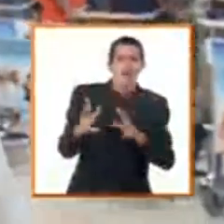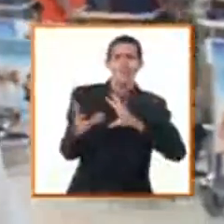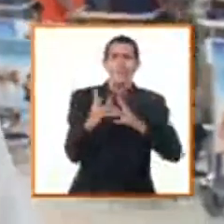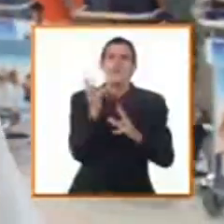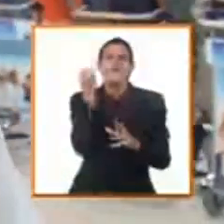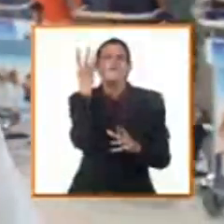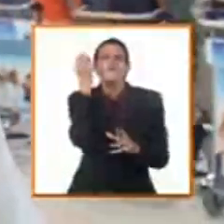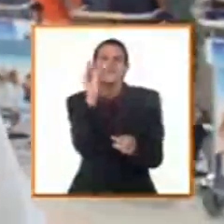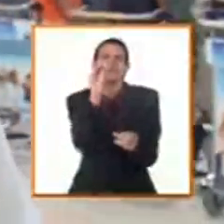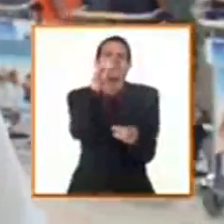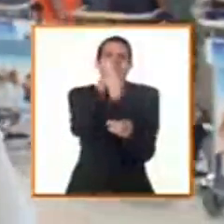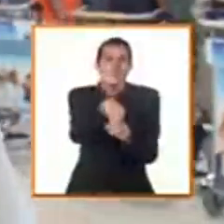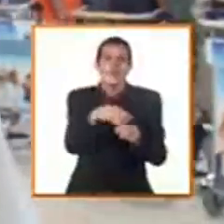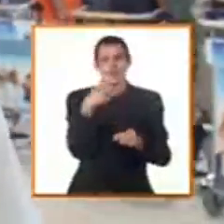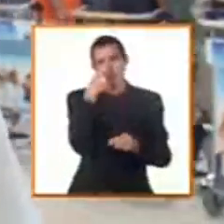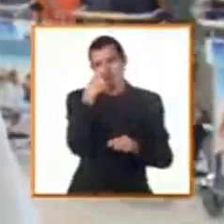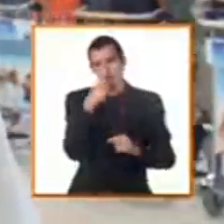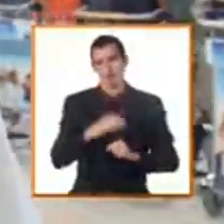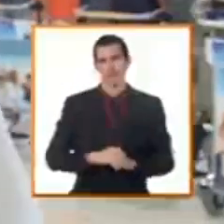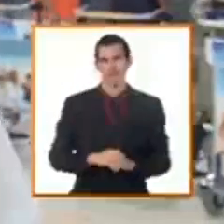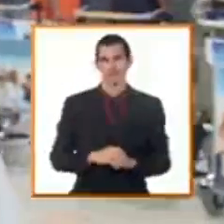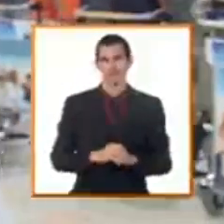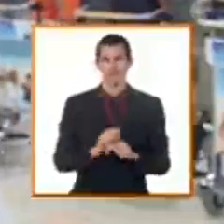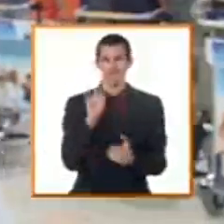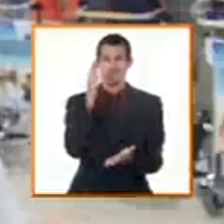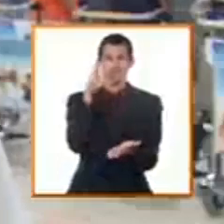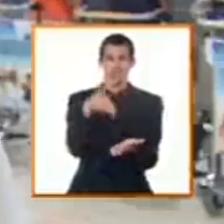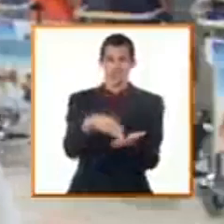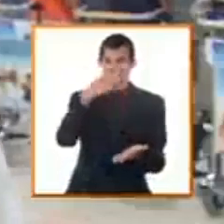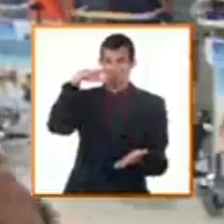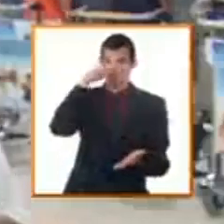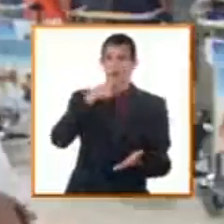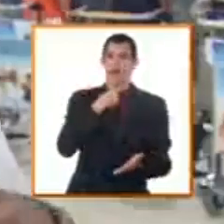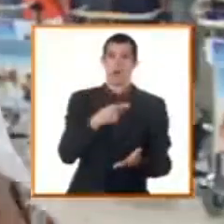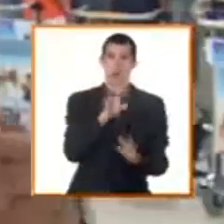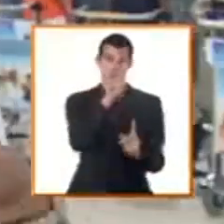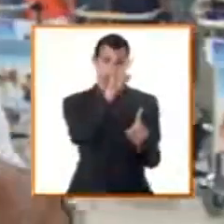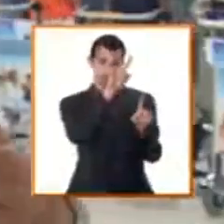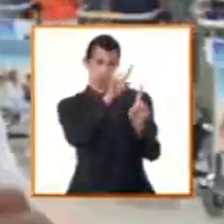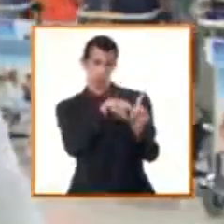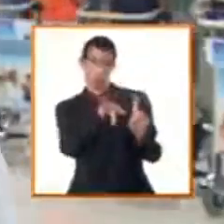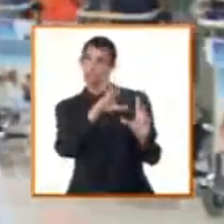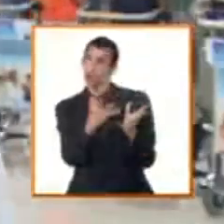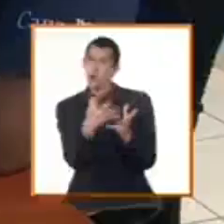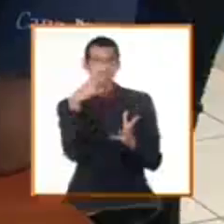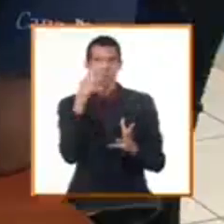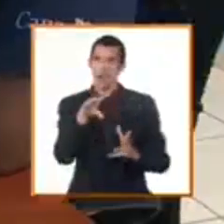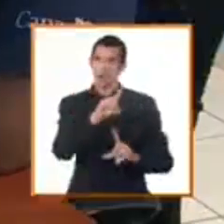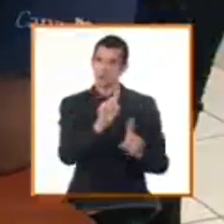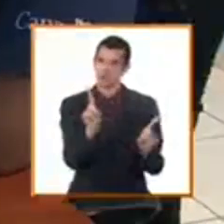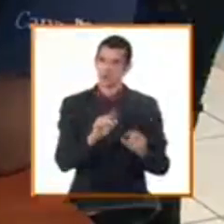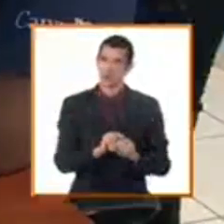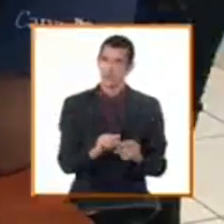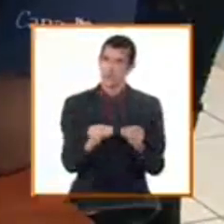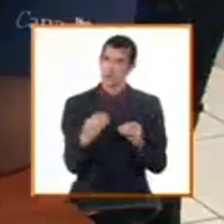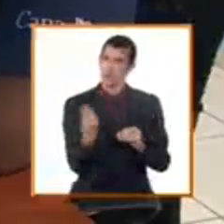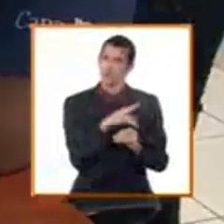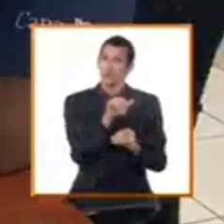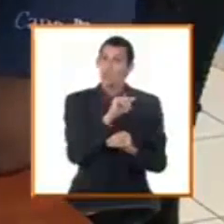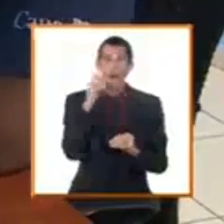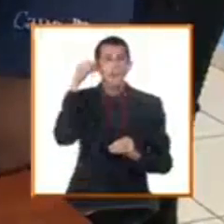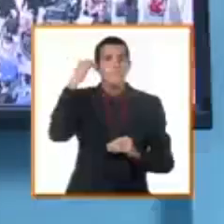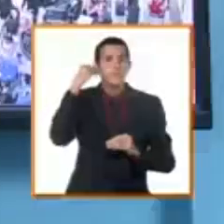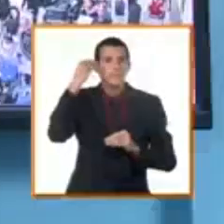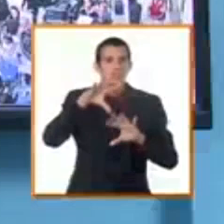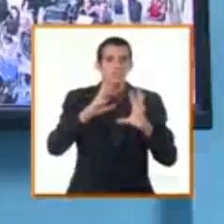Y por eso también nosotros, es decir, la fuerza también, tiene que estar en un constante en una constante preparación. El enfrentamiento efectivo al tráfico